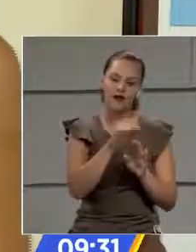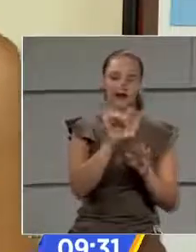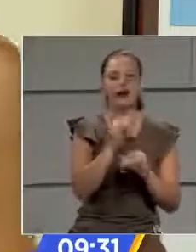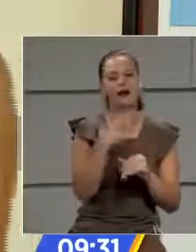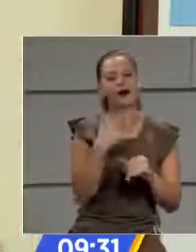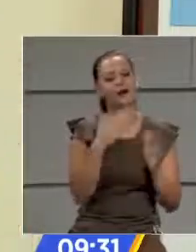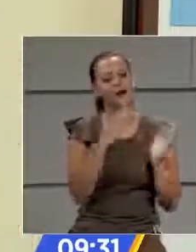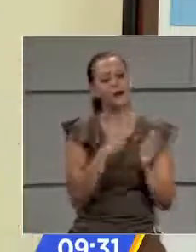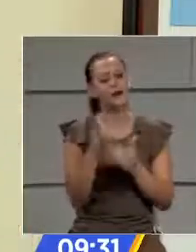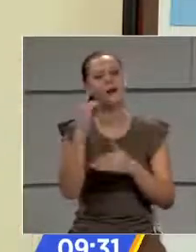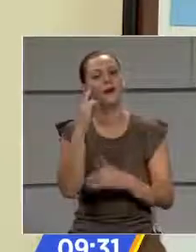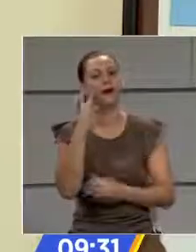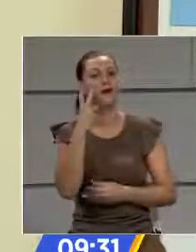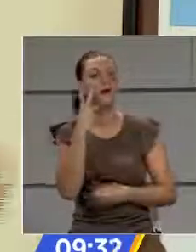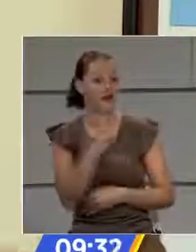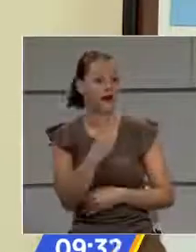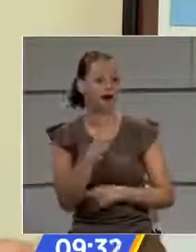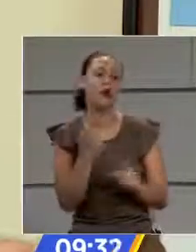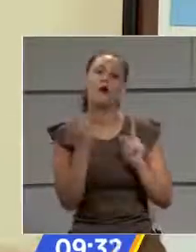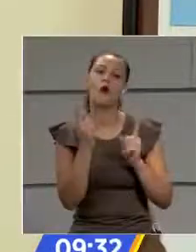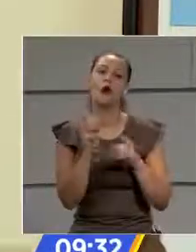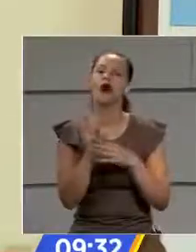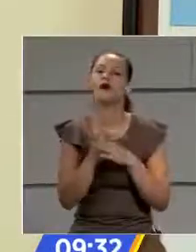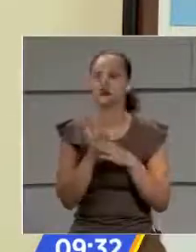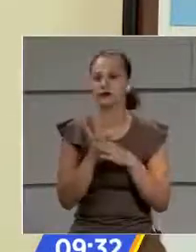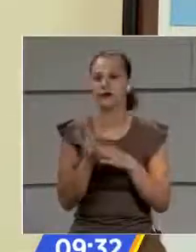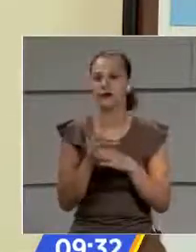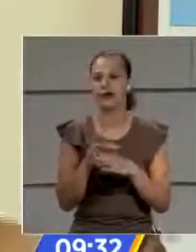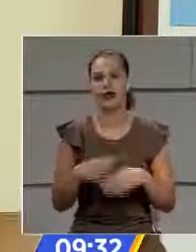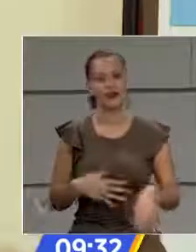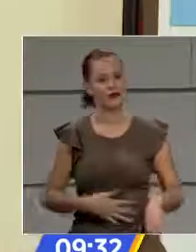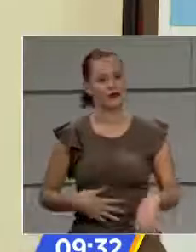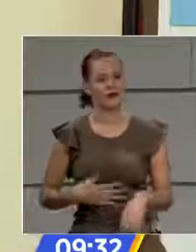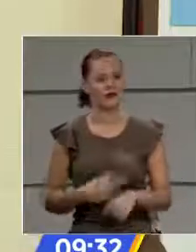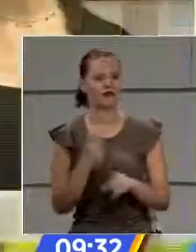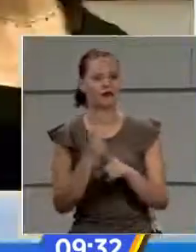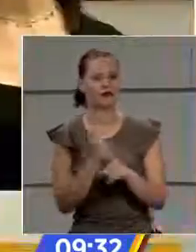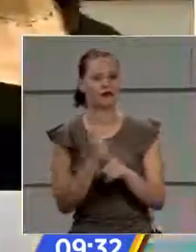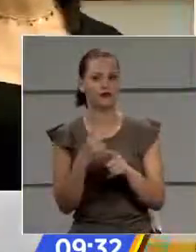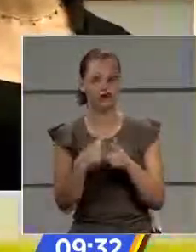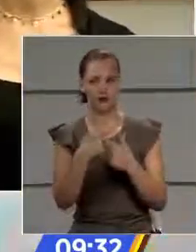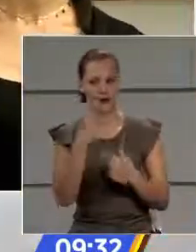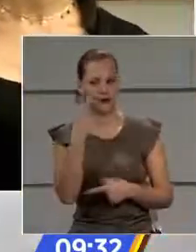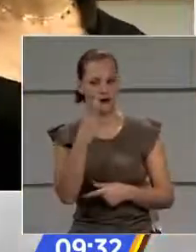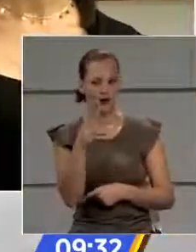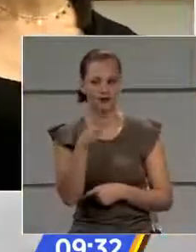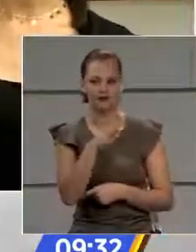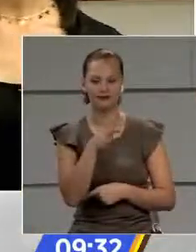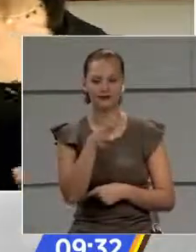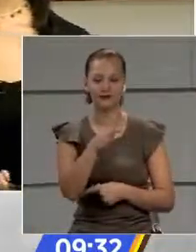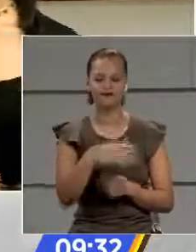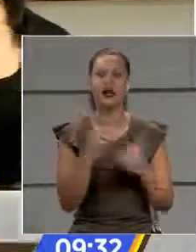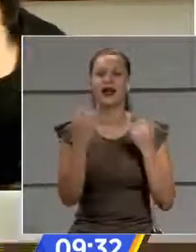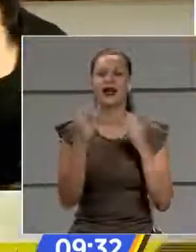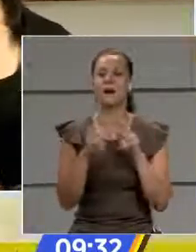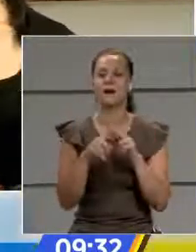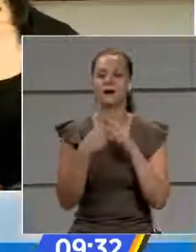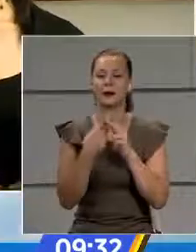también preparado para ver cuál es la función del estómago. Entonces vamos a abrir ese laberinto. Okay.